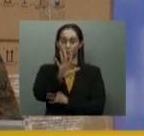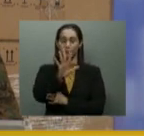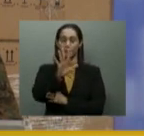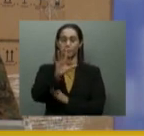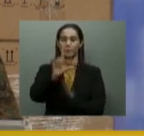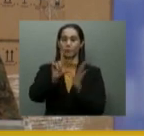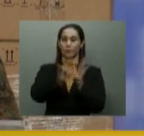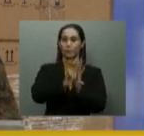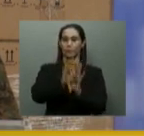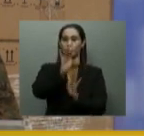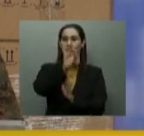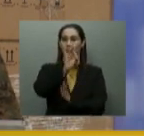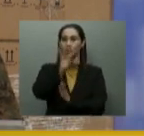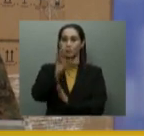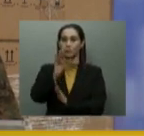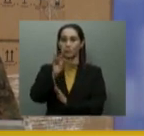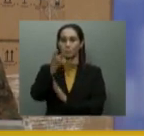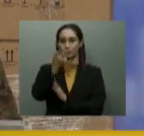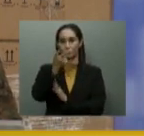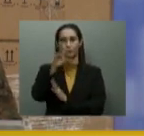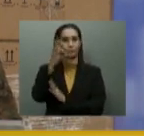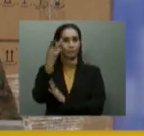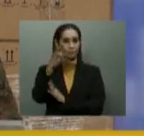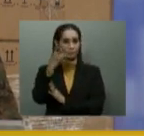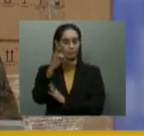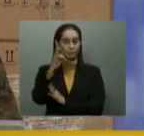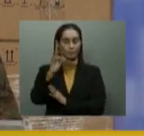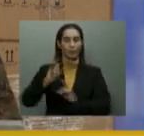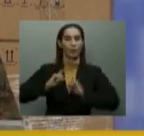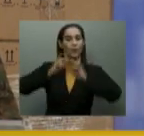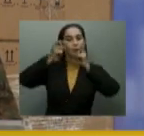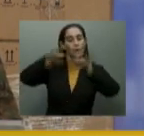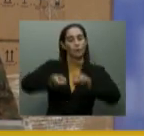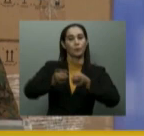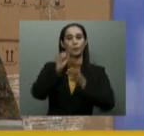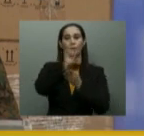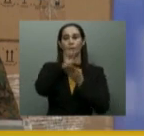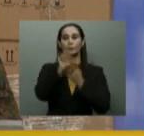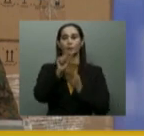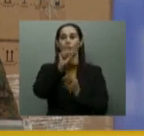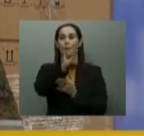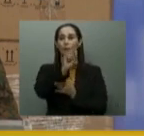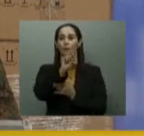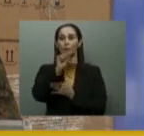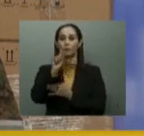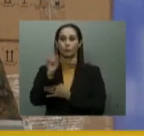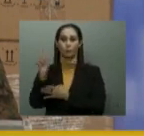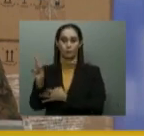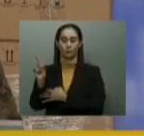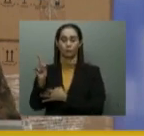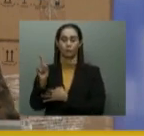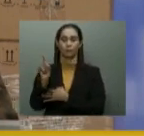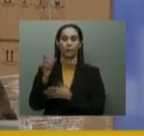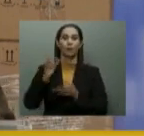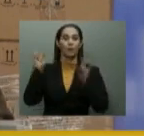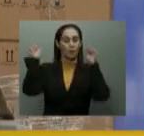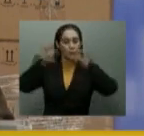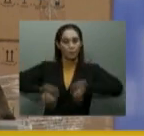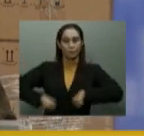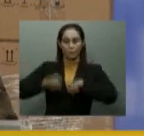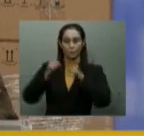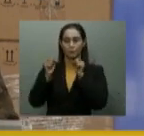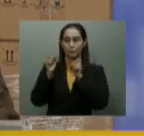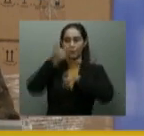se enganchó hace cuatro días un psicométrico para ver si el tipo tiene condiciones sicológicas para